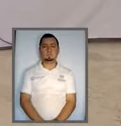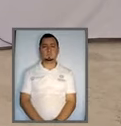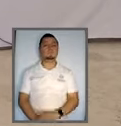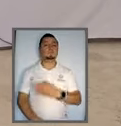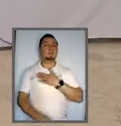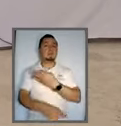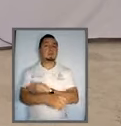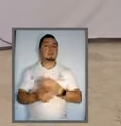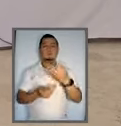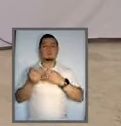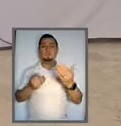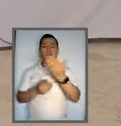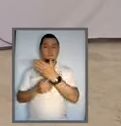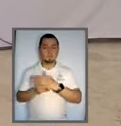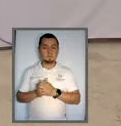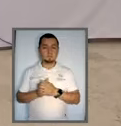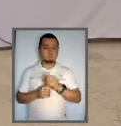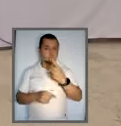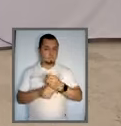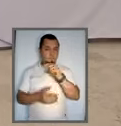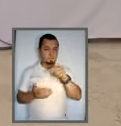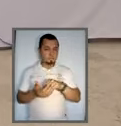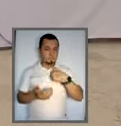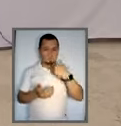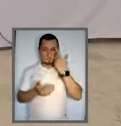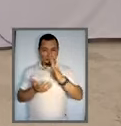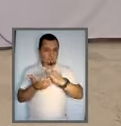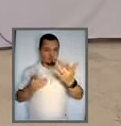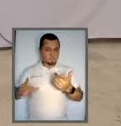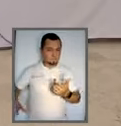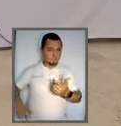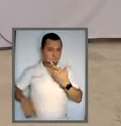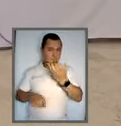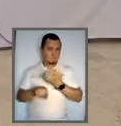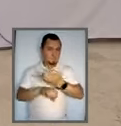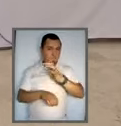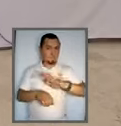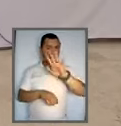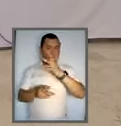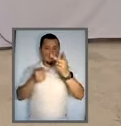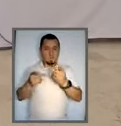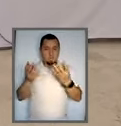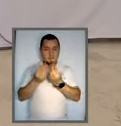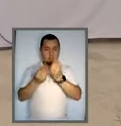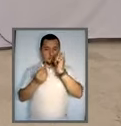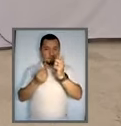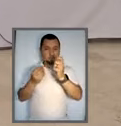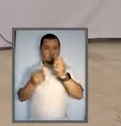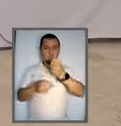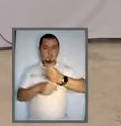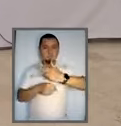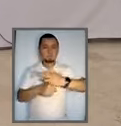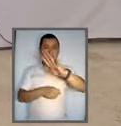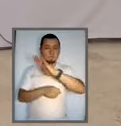Sí, buenas tardes a todas y a todos. En primer lugar, quisiera agradecer al Gobierno del Estado, particularmente a la Secretaría de